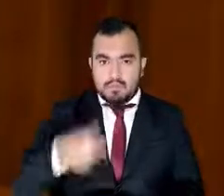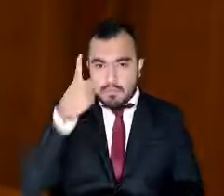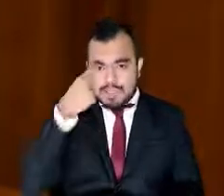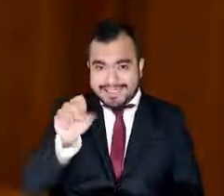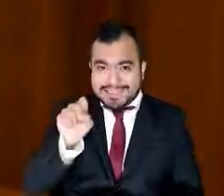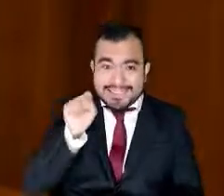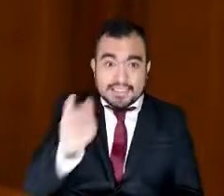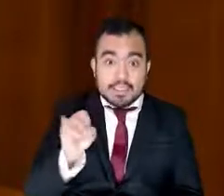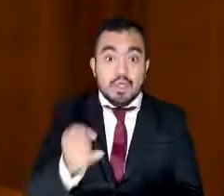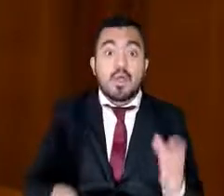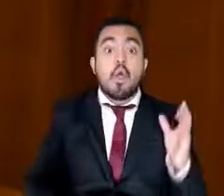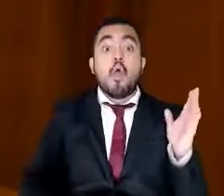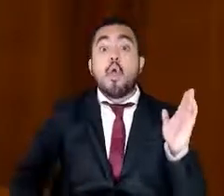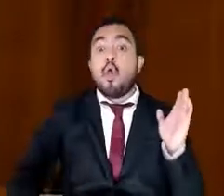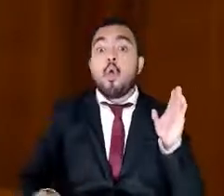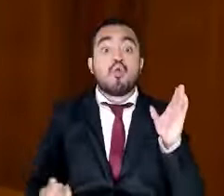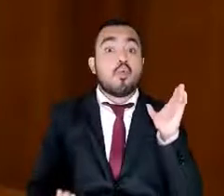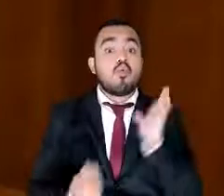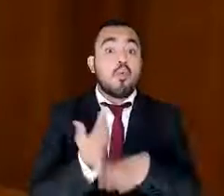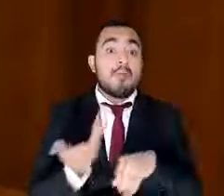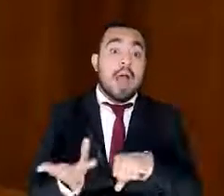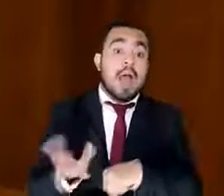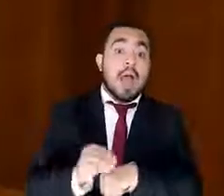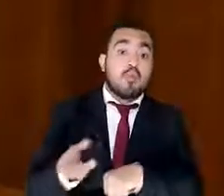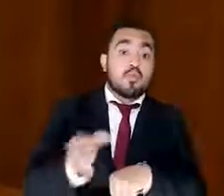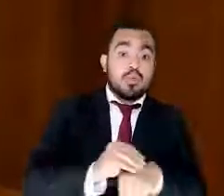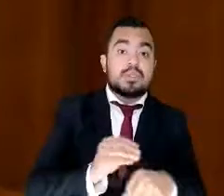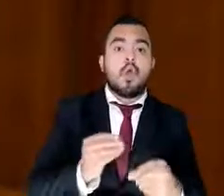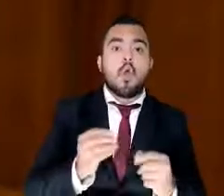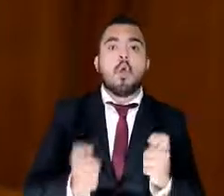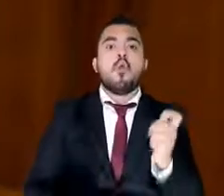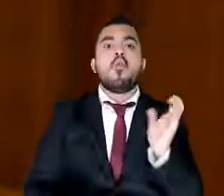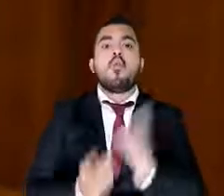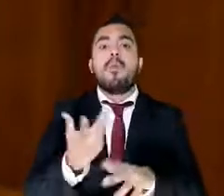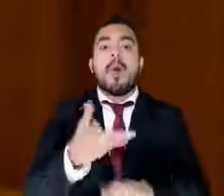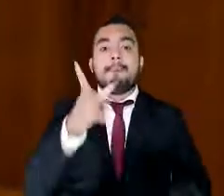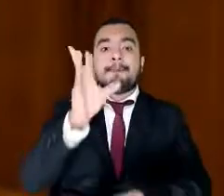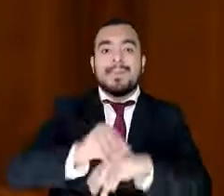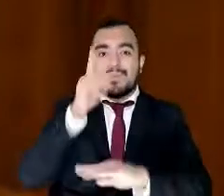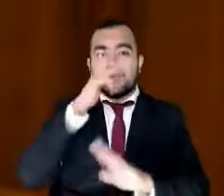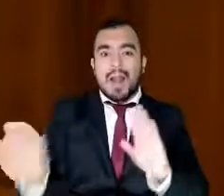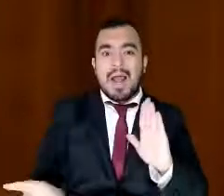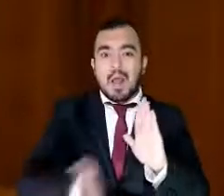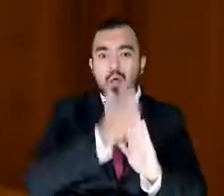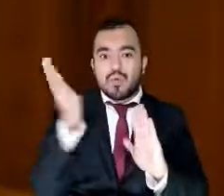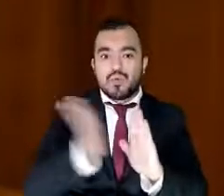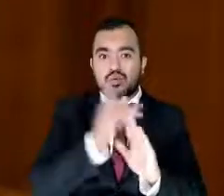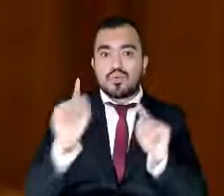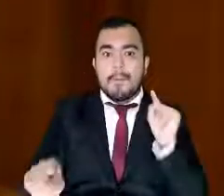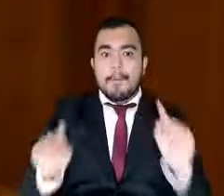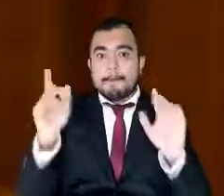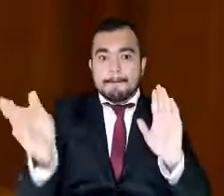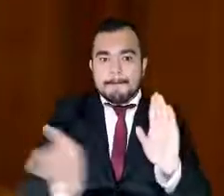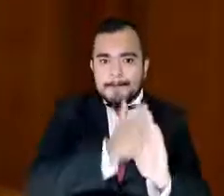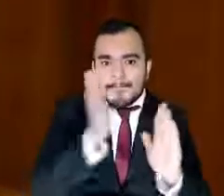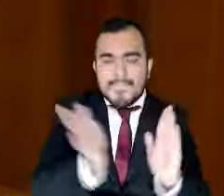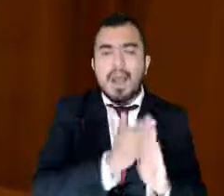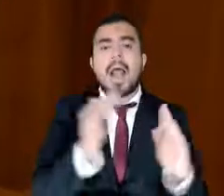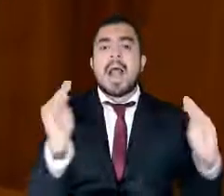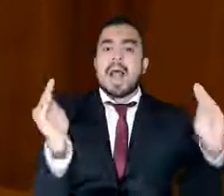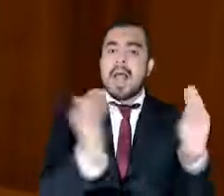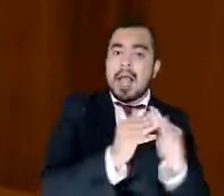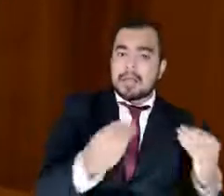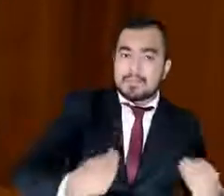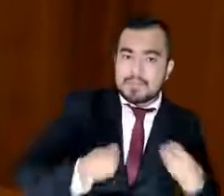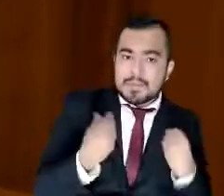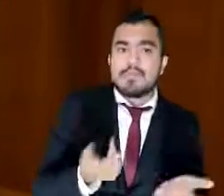que las nuevas autorizaciones que se estén otorgando o los nuevos permisos de construcción que se estén otorgando para grandes desarrolladores, ya sea de vivienda,